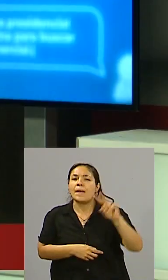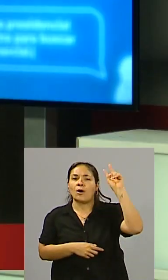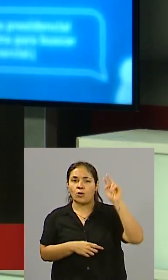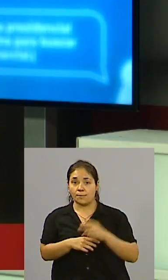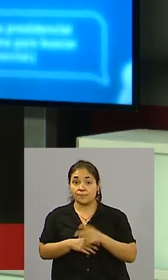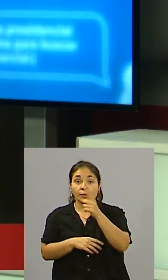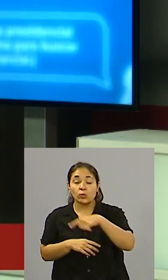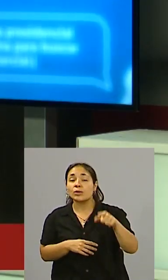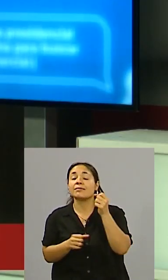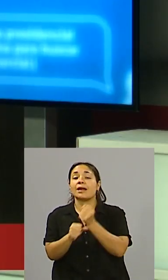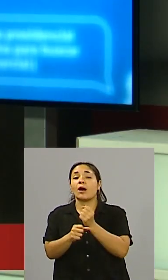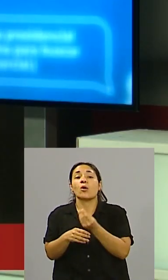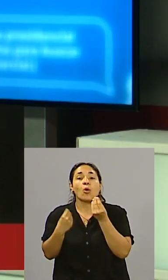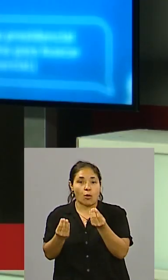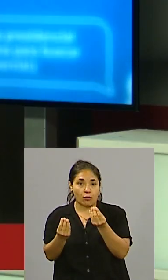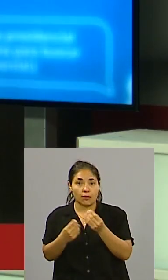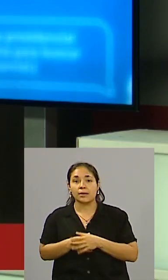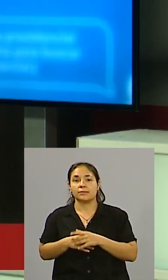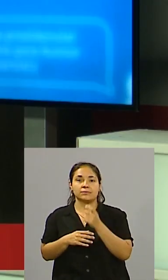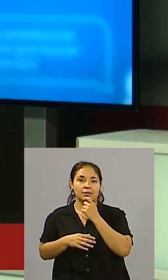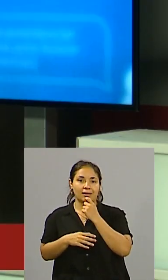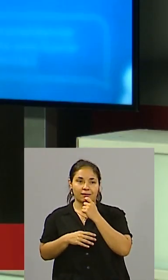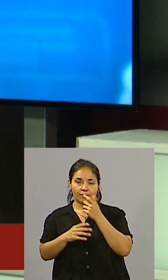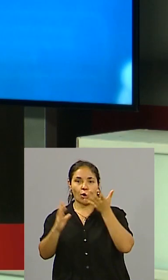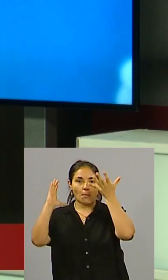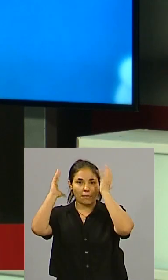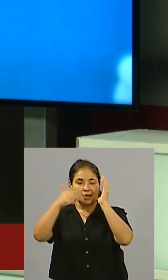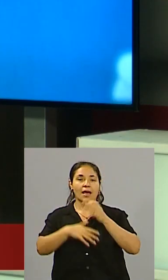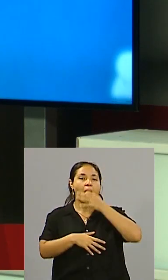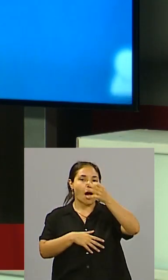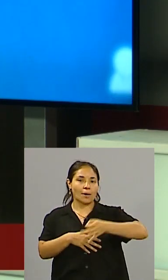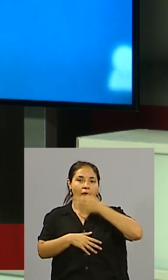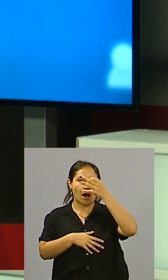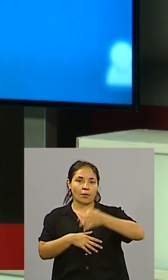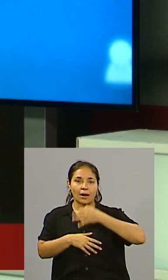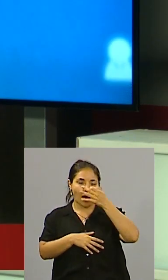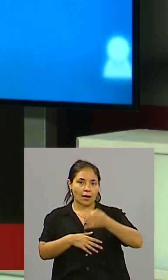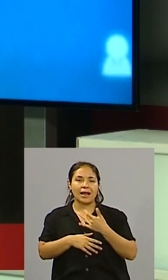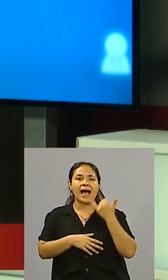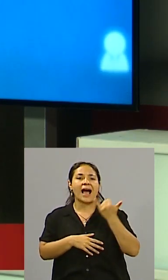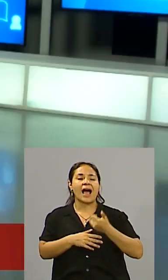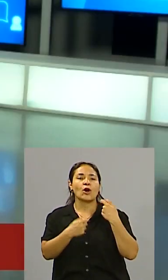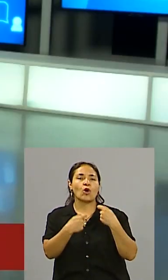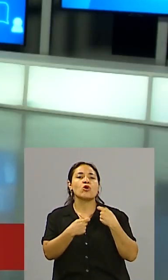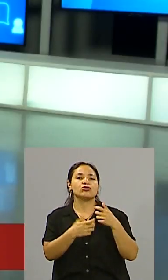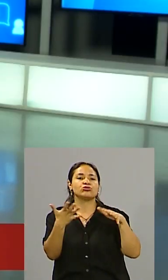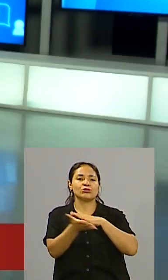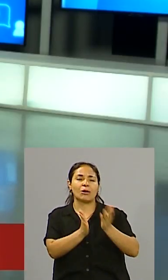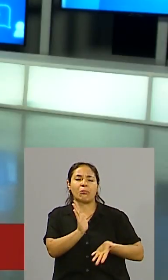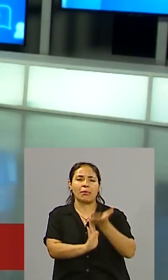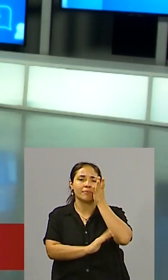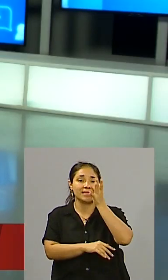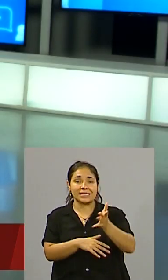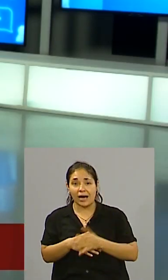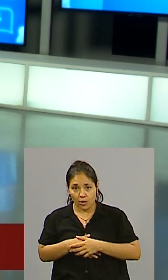panorama que también, digo, después de escuchar el discurso de Javier Milei el fin de semana, habló de un costo social muy alto? ¿Cómo entienden que tienen que enfrentar